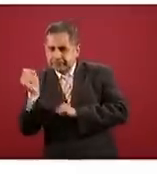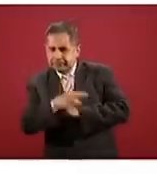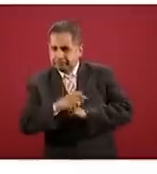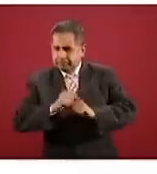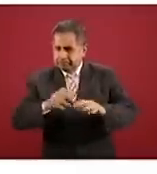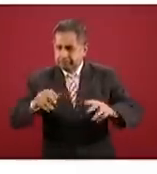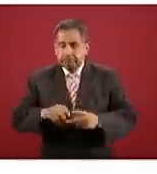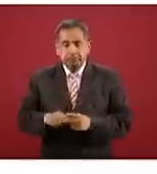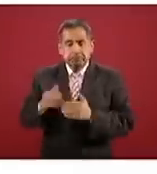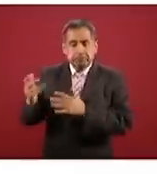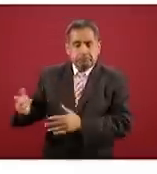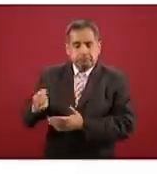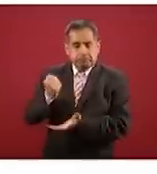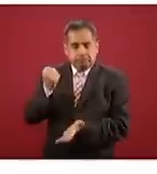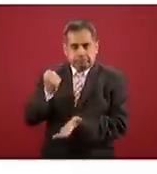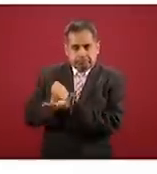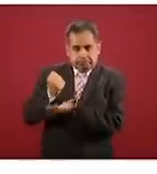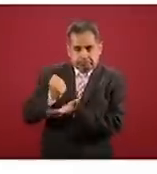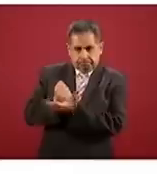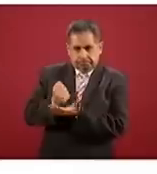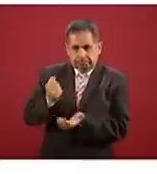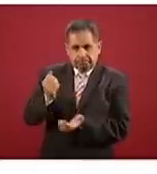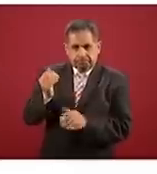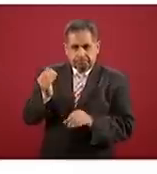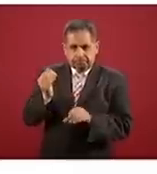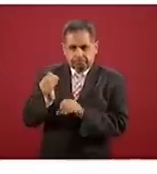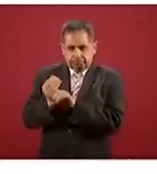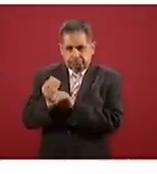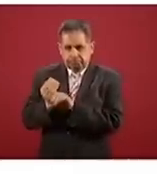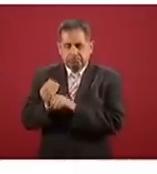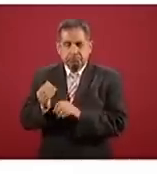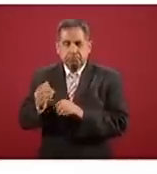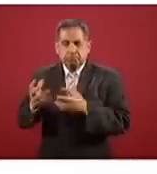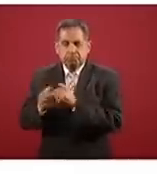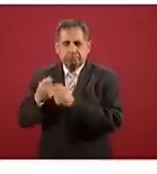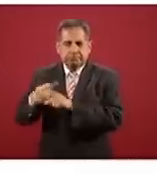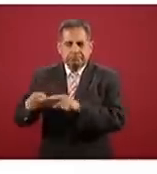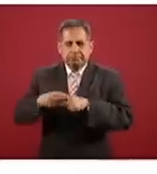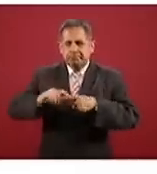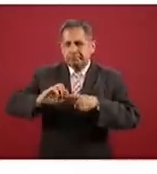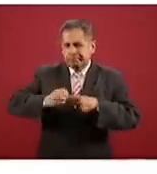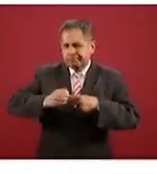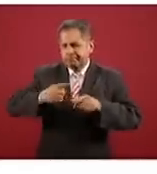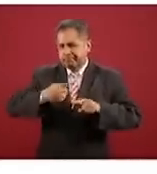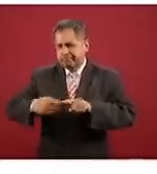27.337 cargadores de diferentes calibres y municiones también de diferentes calibres,